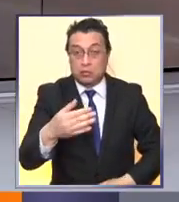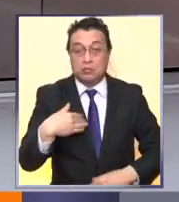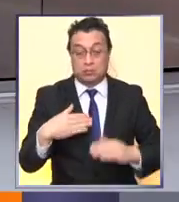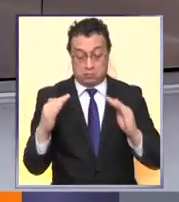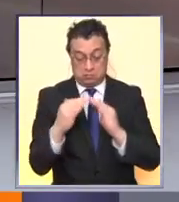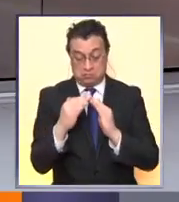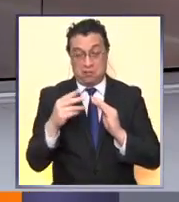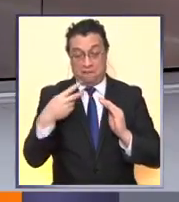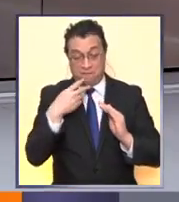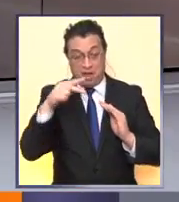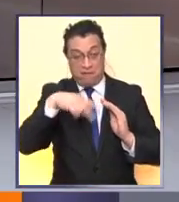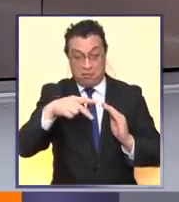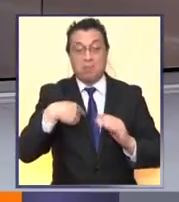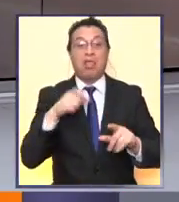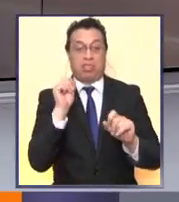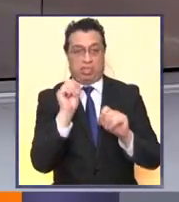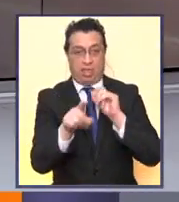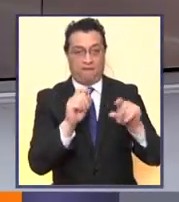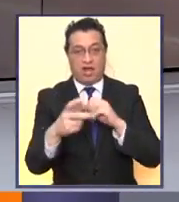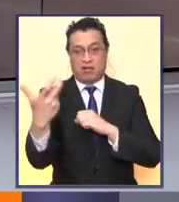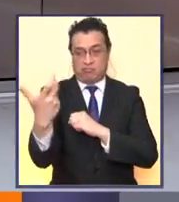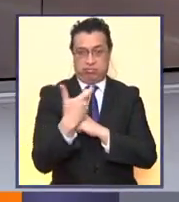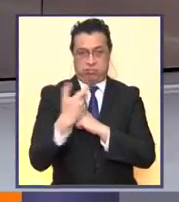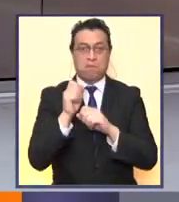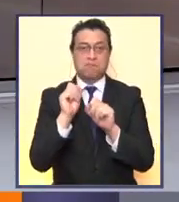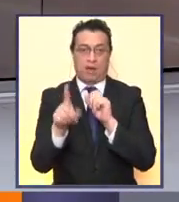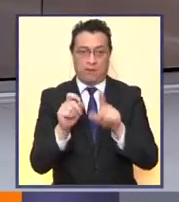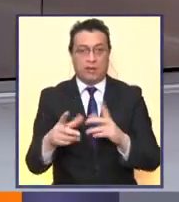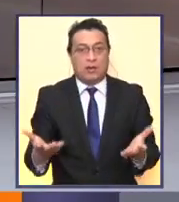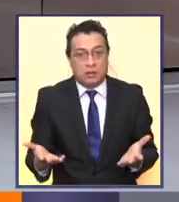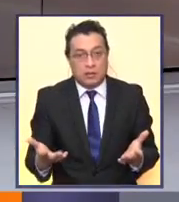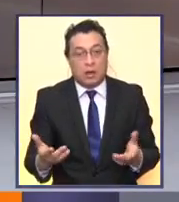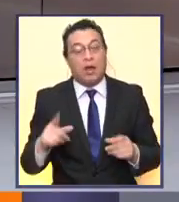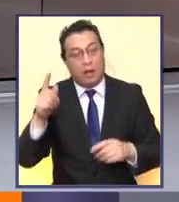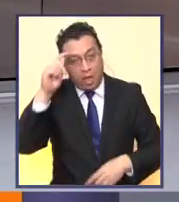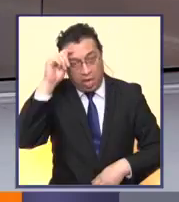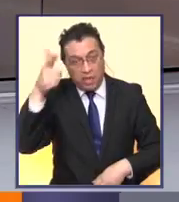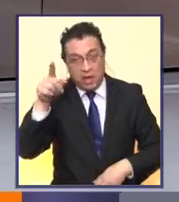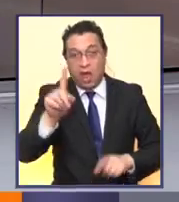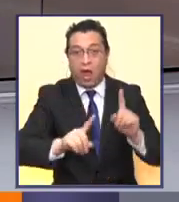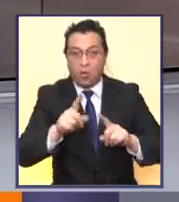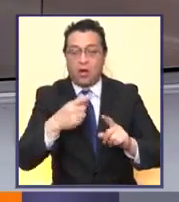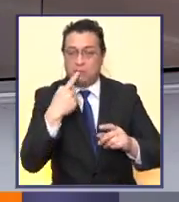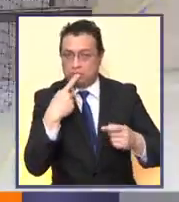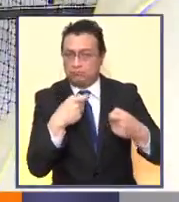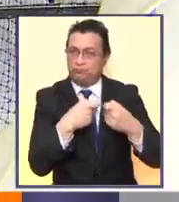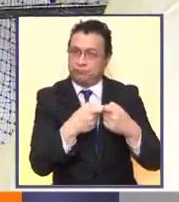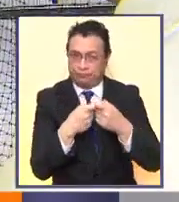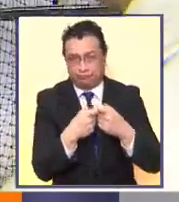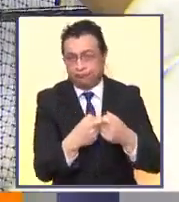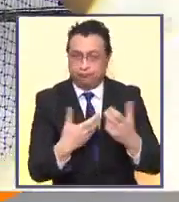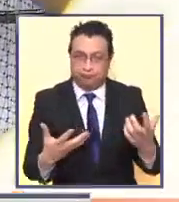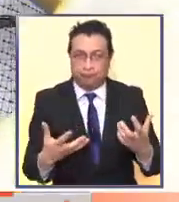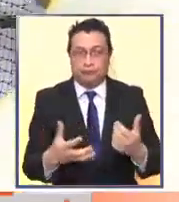habitantes tendrán cómo defenderse contra los delincuentes. La iniciativa ya tiene detractores.